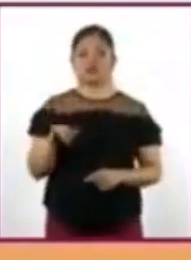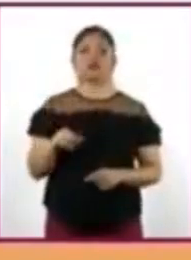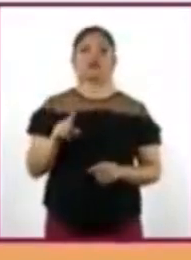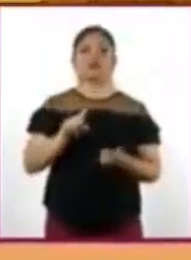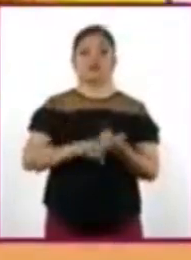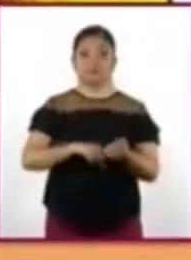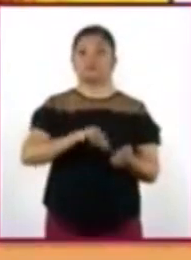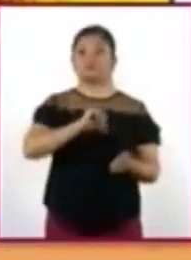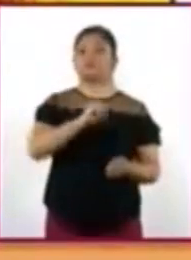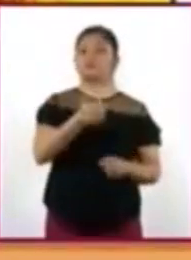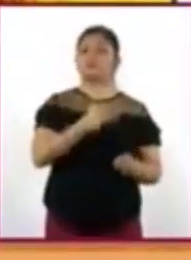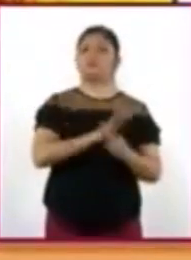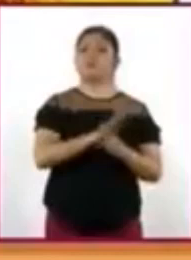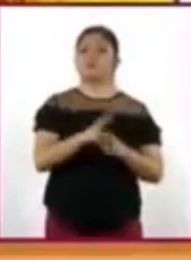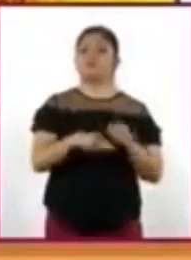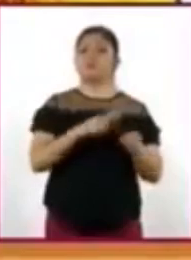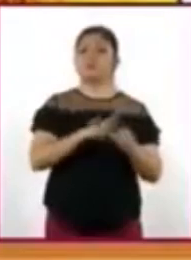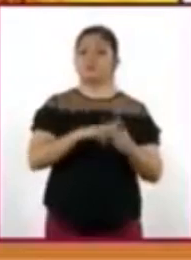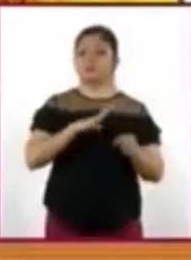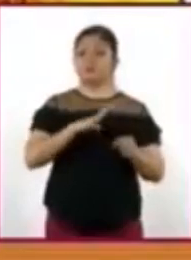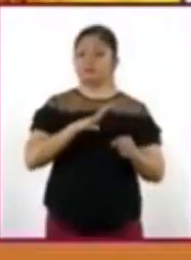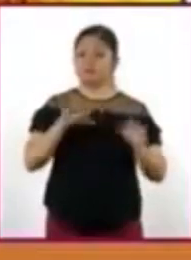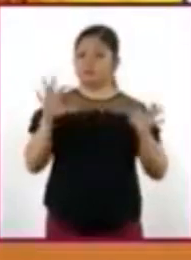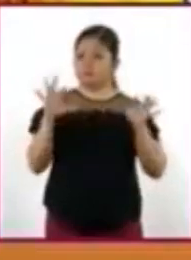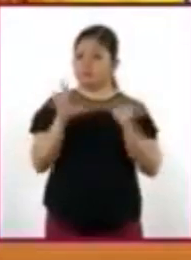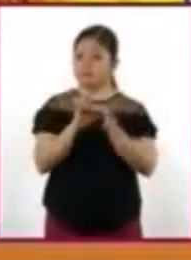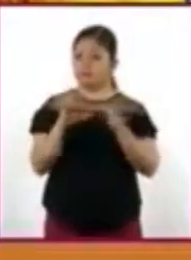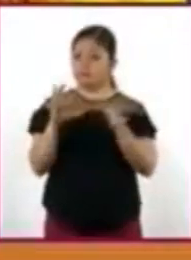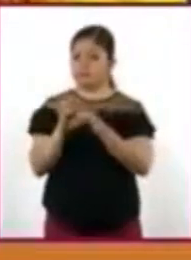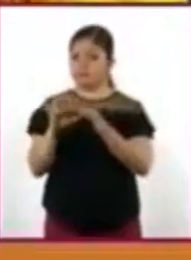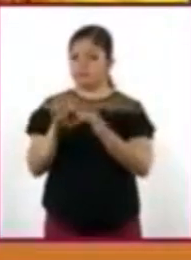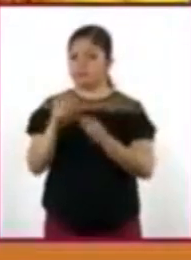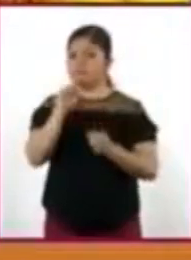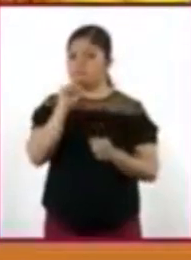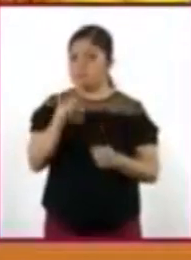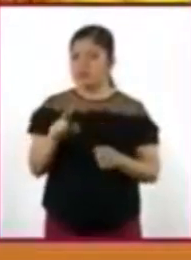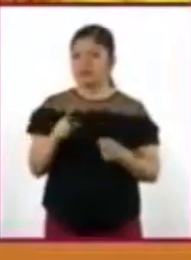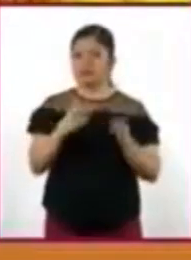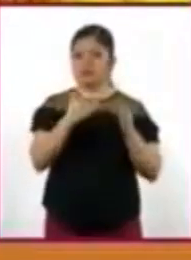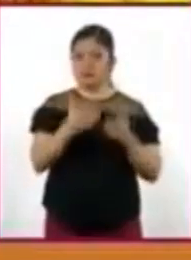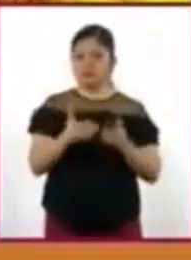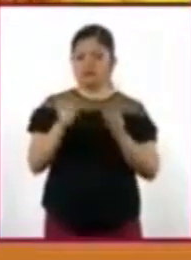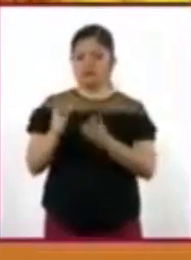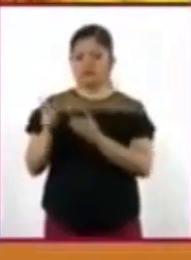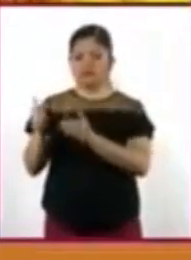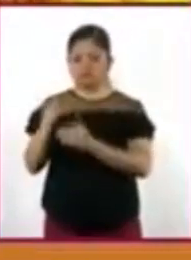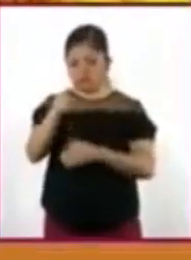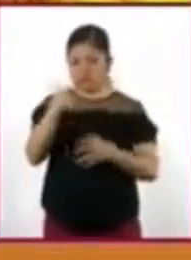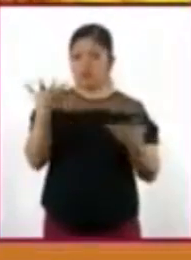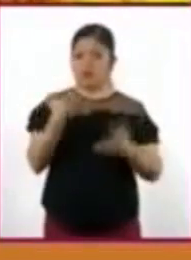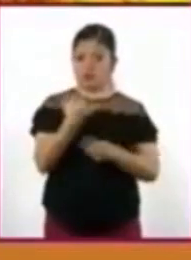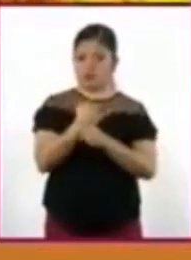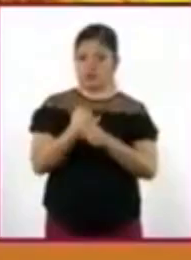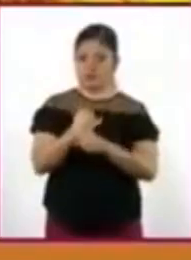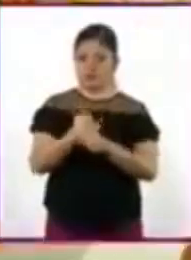de la naturaleza están estrechamente relacionados con esta sucesión? Investígalos.